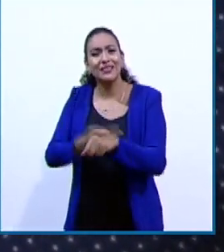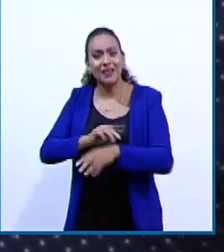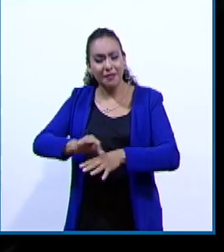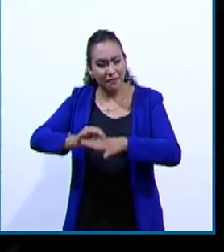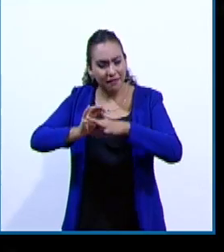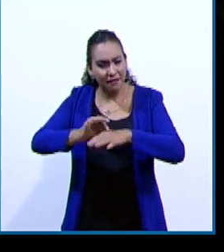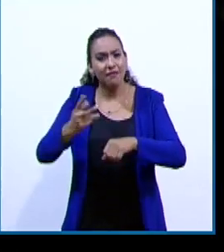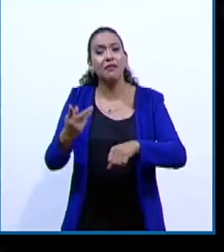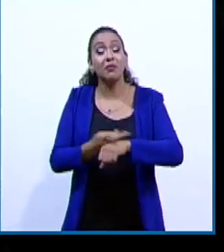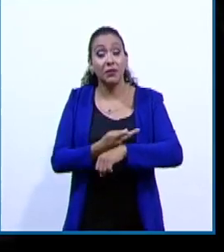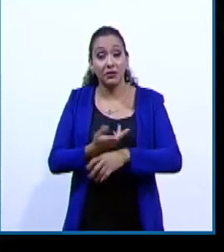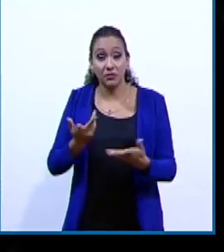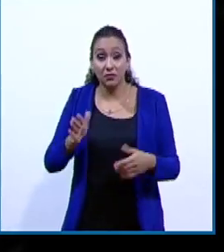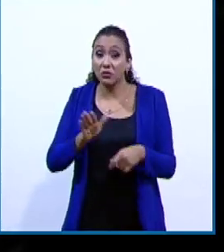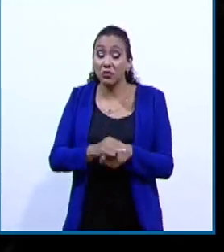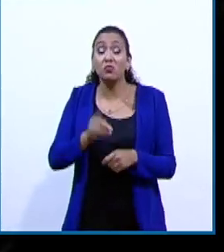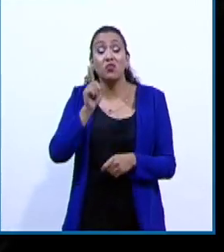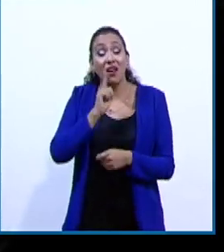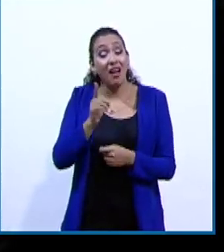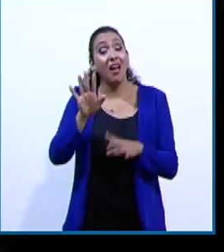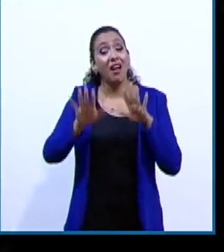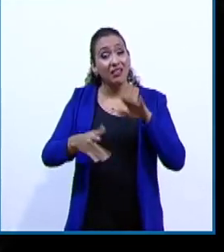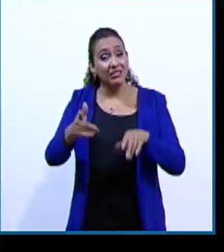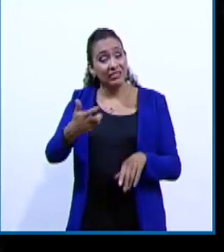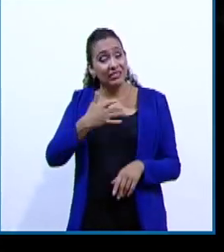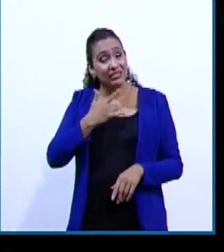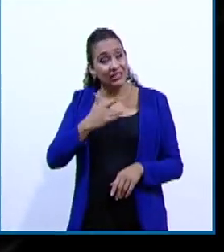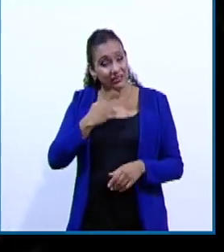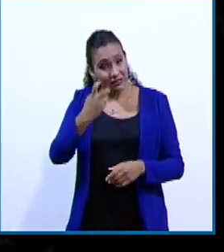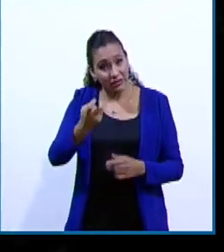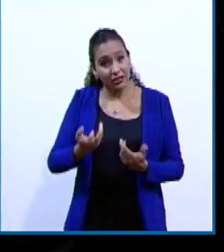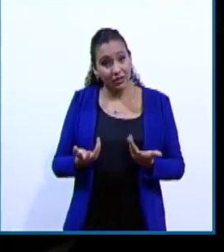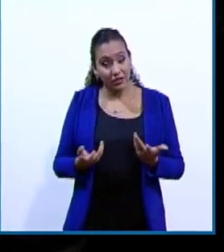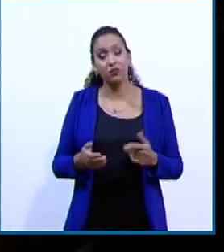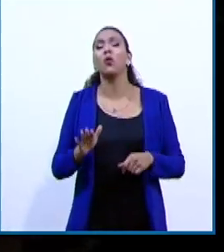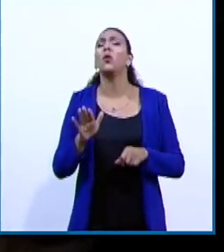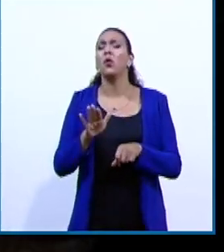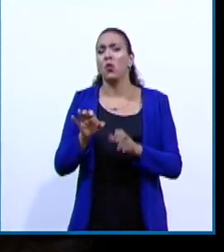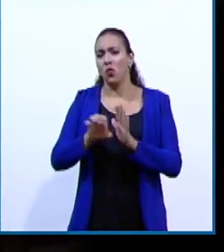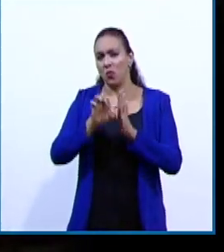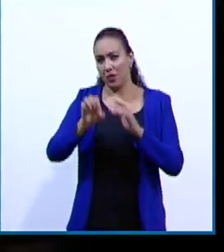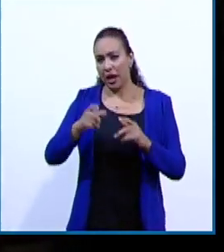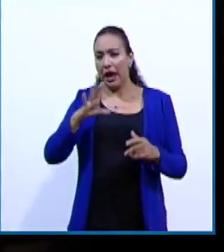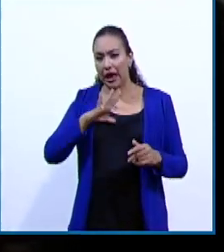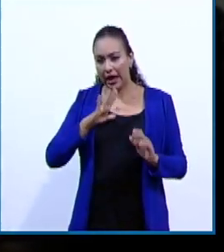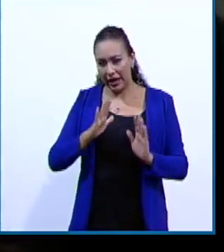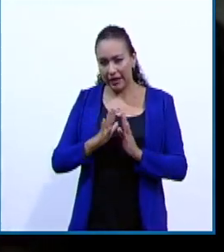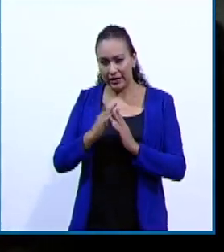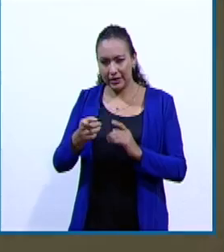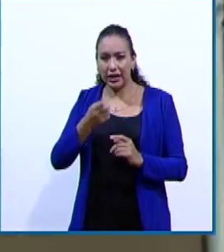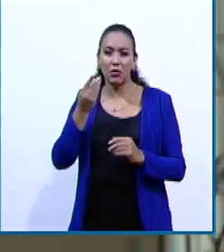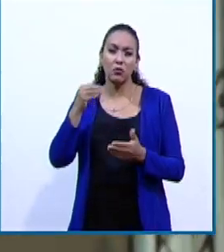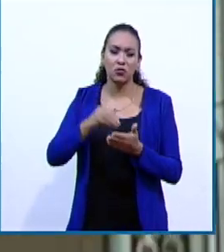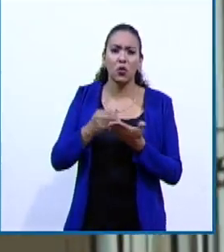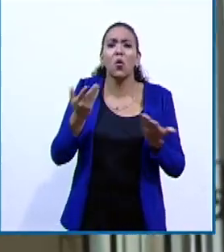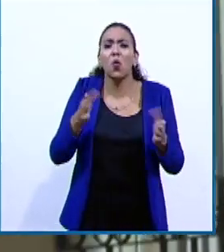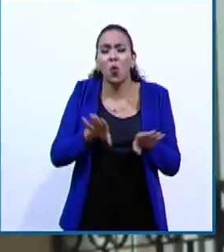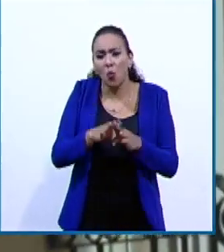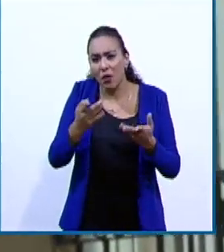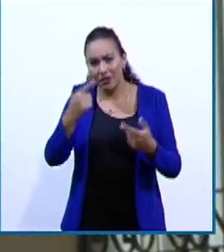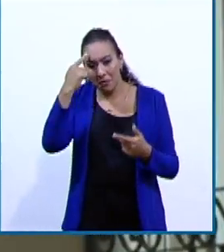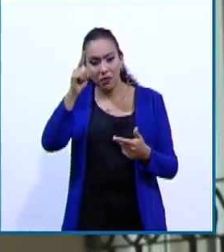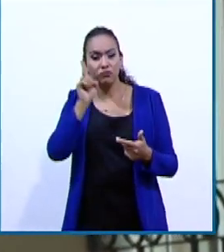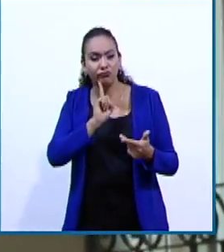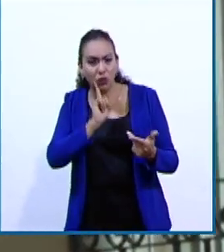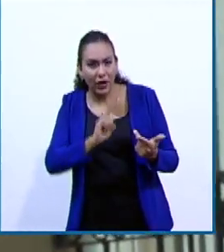investigador Antonio Manzanero, quien participó en la obra ¿Cómo se prueba la violencia por razones de género en el proceso judicial?, editada por la